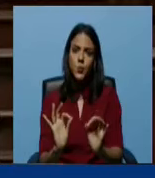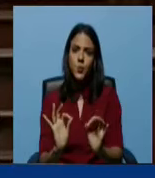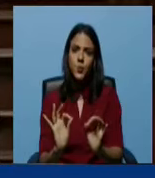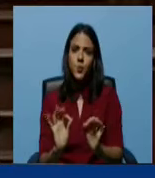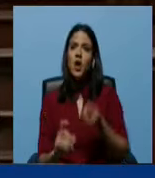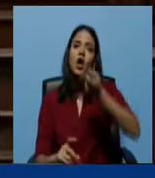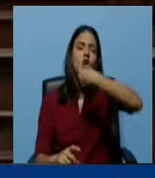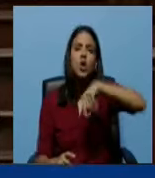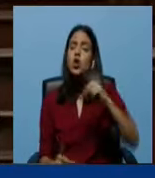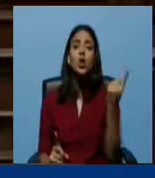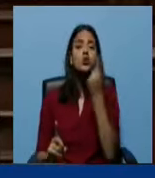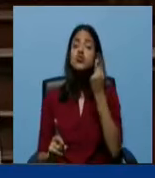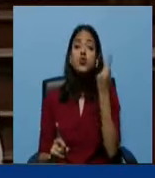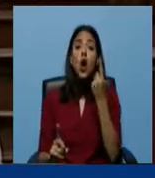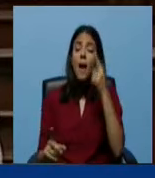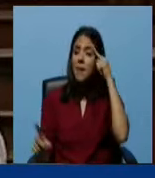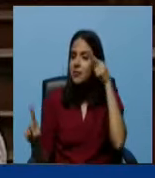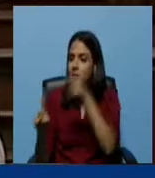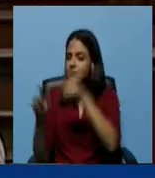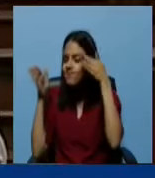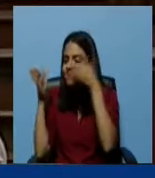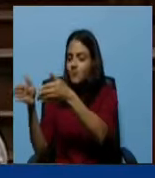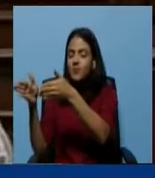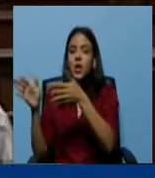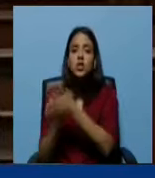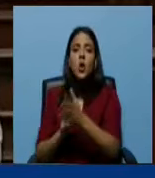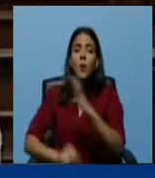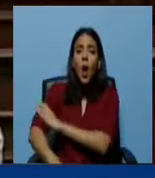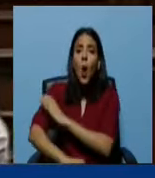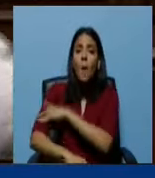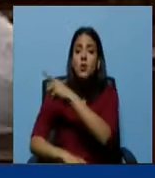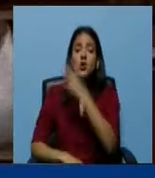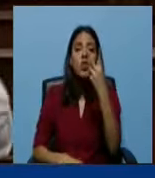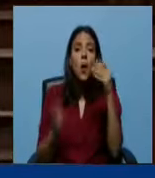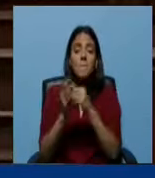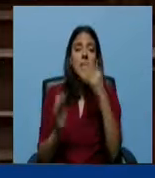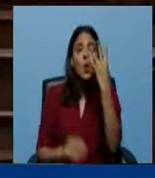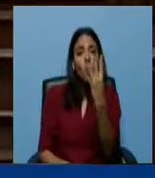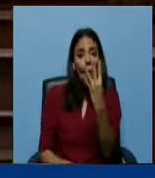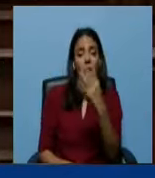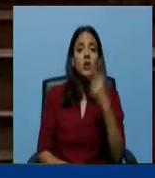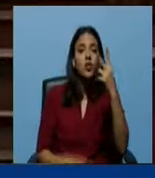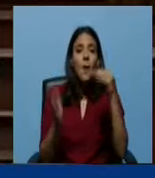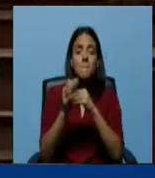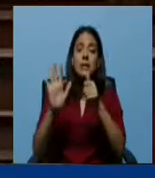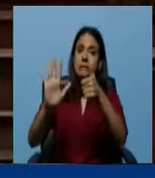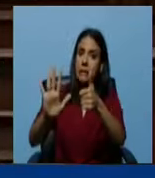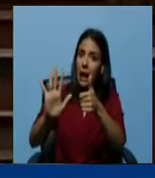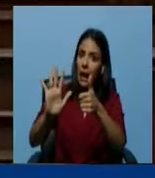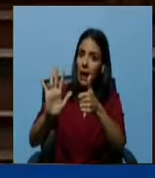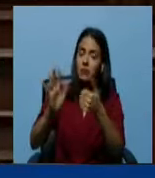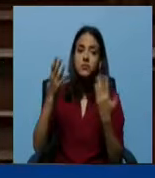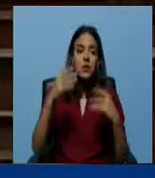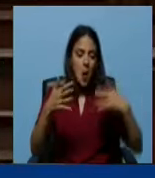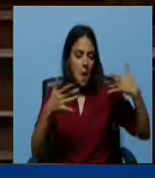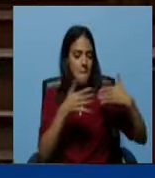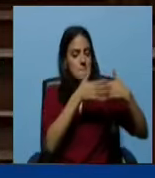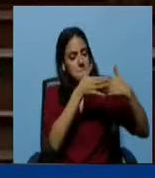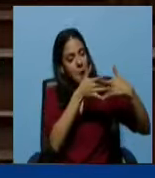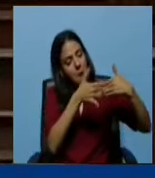No tenemos solo una oposición pitiyanqui, como derrotamos en el 2004, 2006, y de ahí para